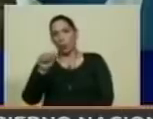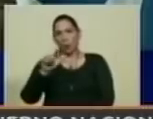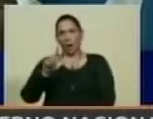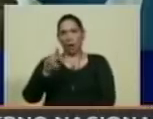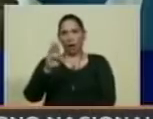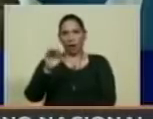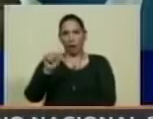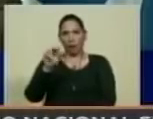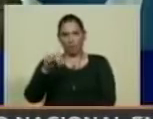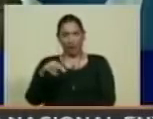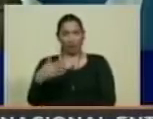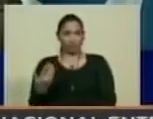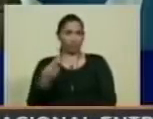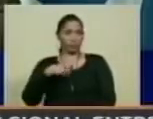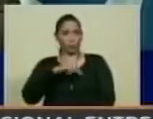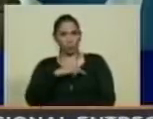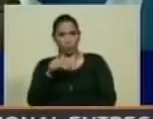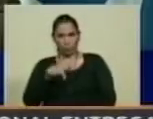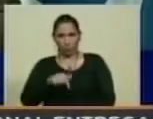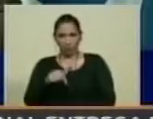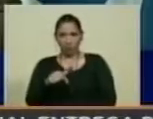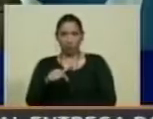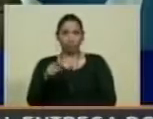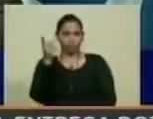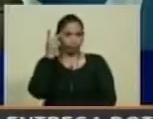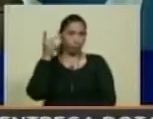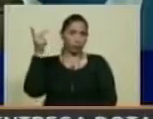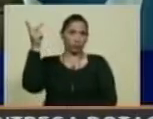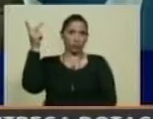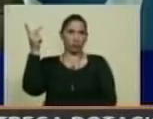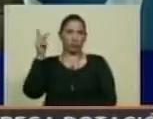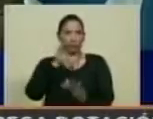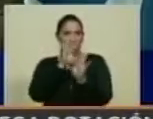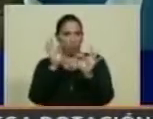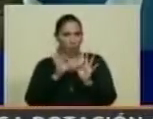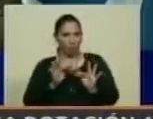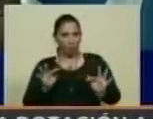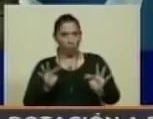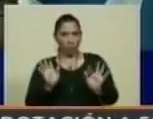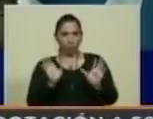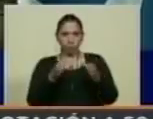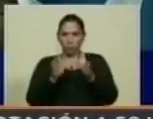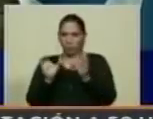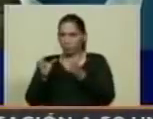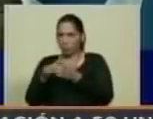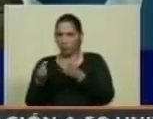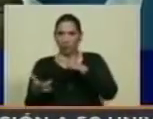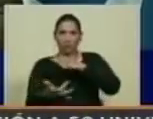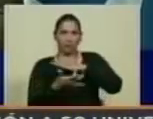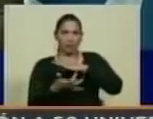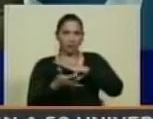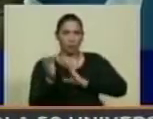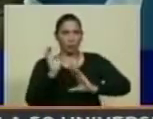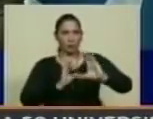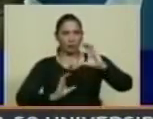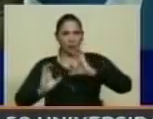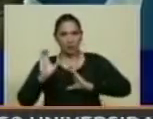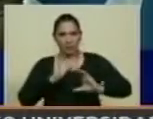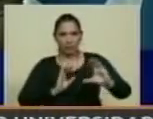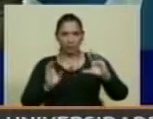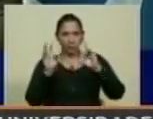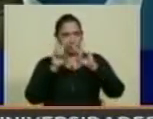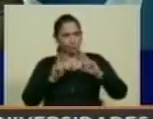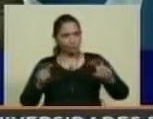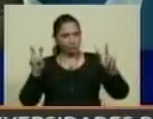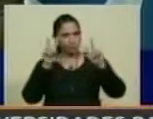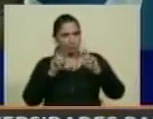gestión, de manera profesional, con todo el equipo técnico científico de nuestras